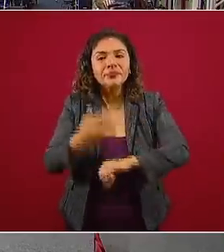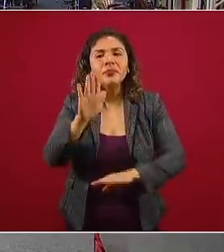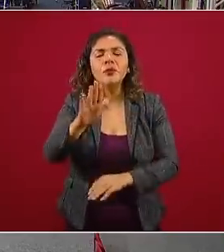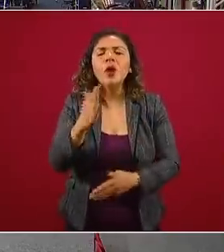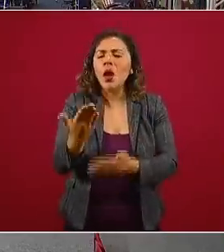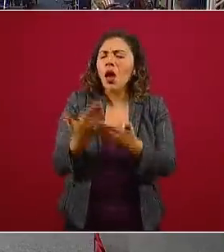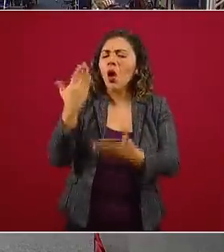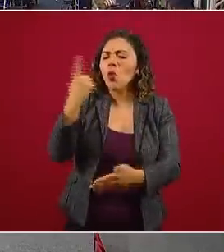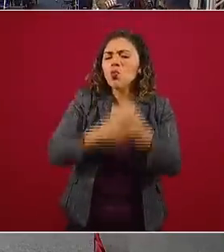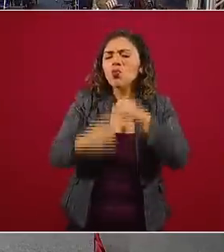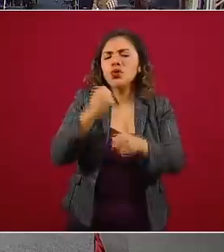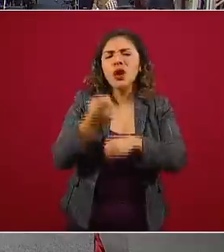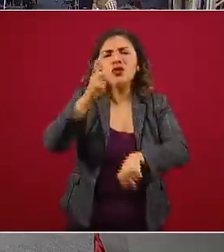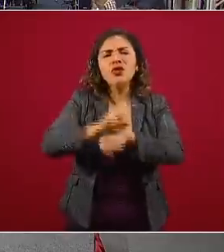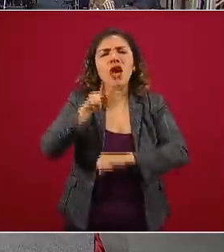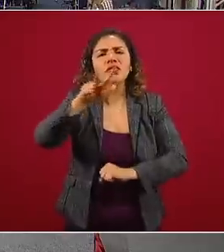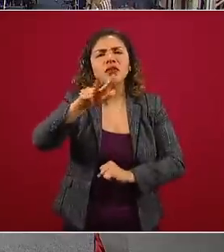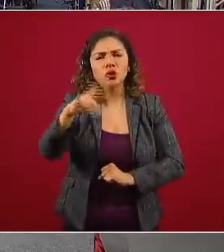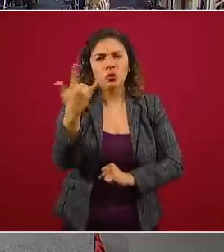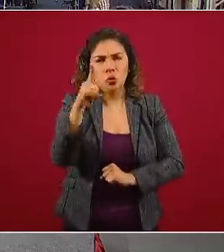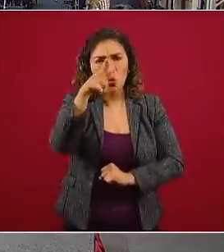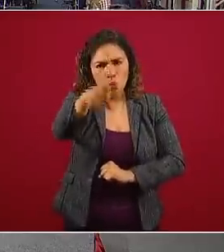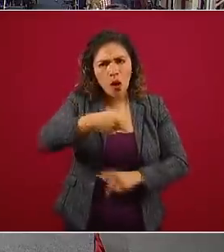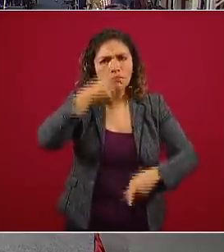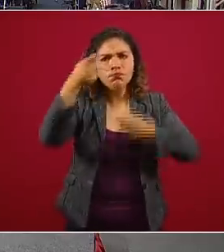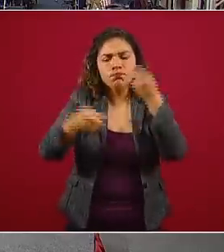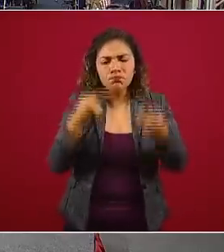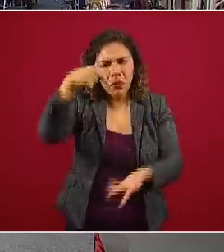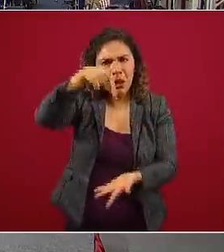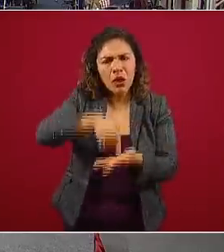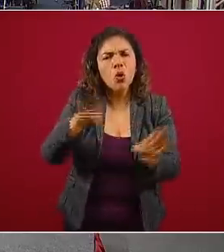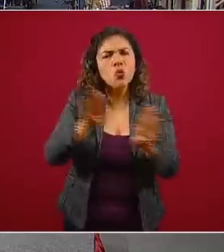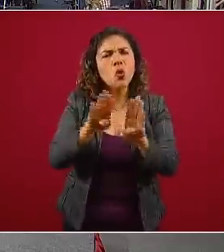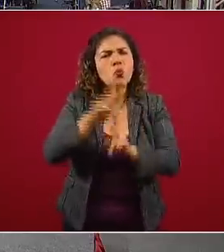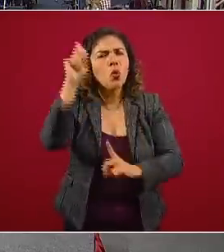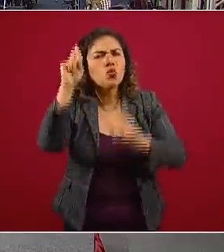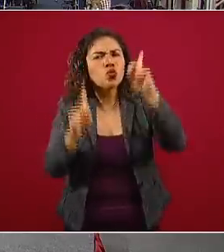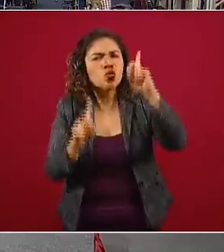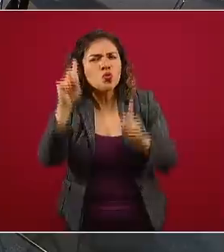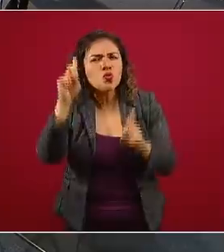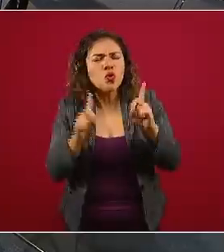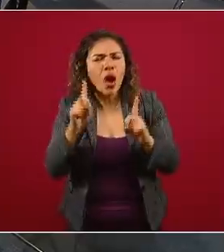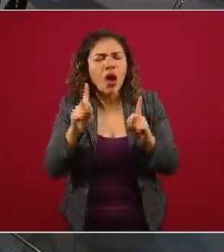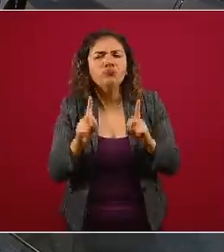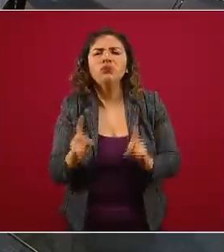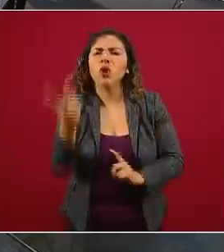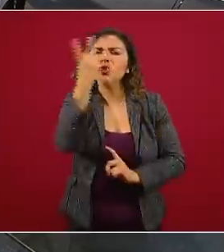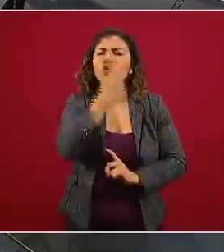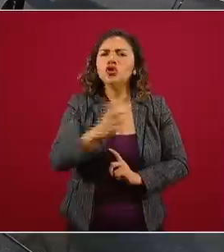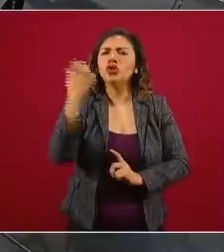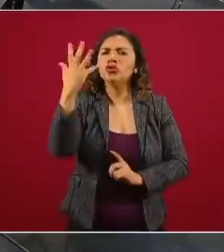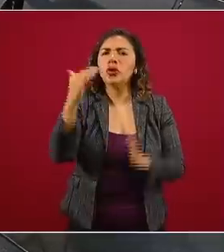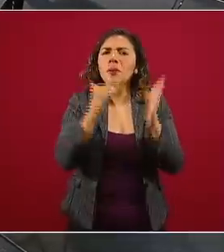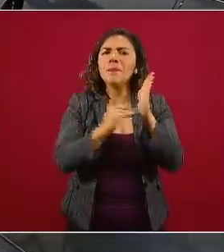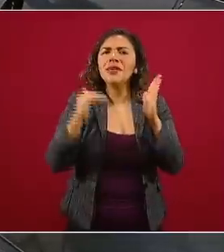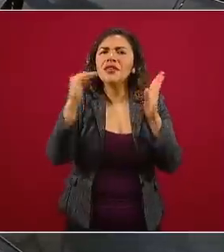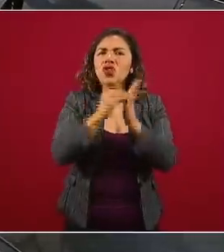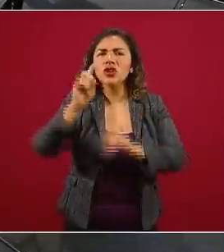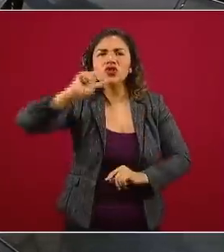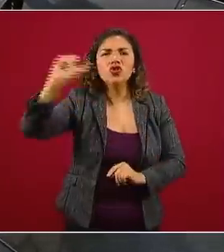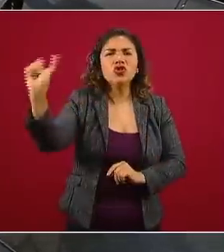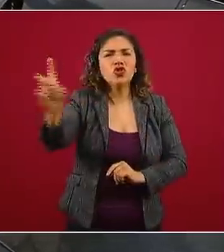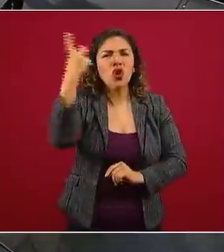hace un año el 18 de julio usted aquí puso en duda el destino de los 205 millones de dólares